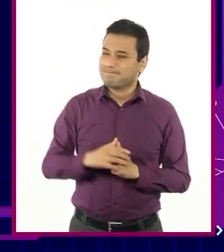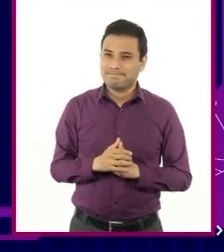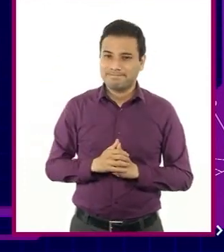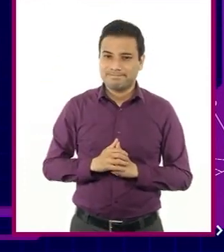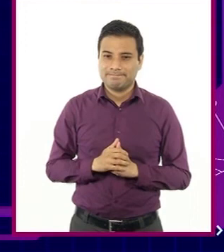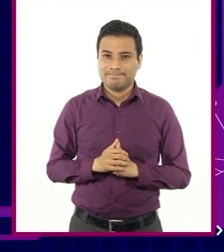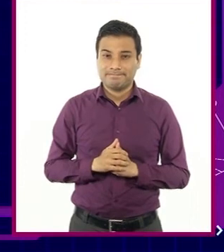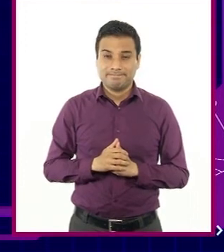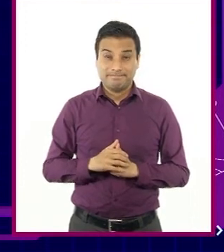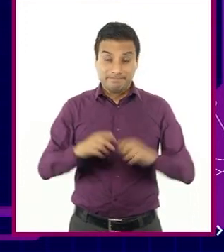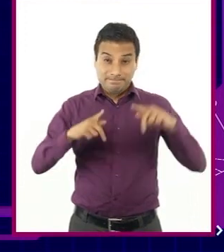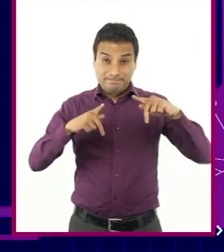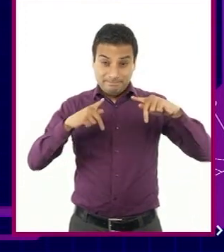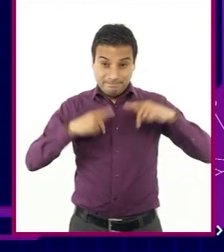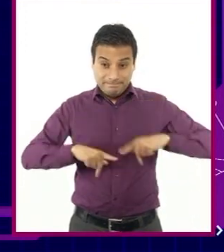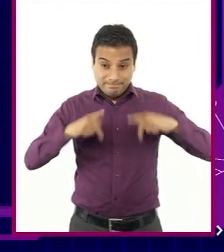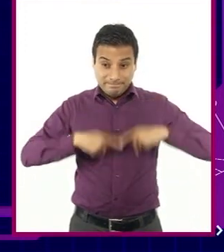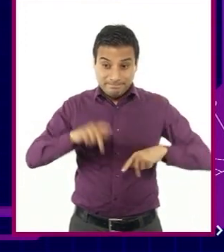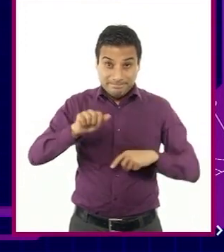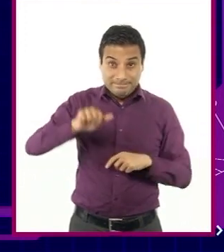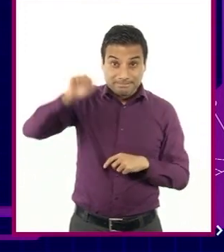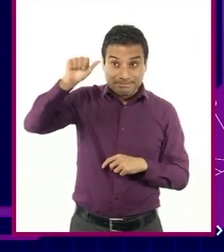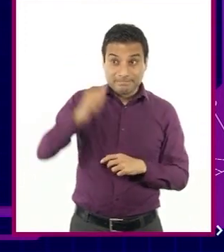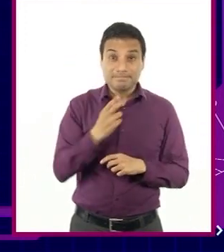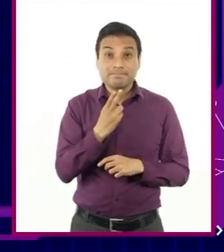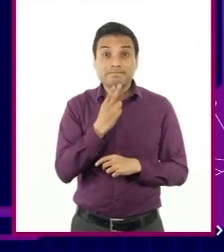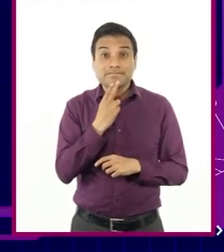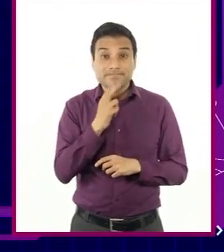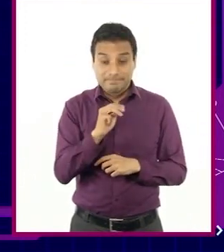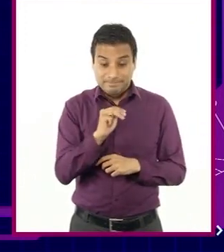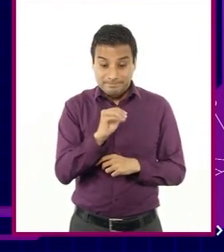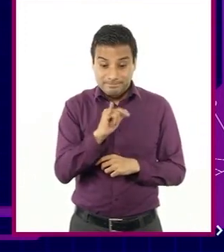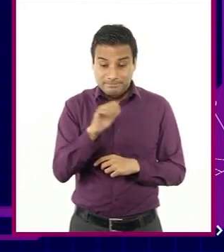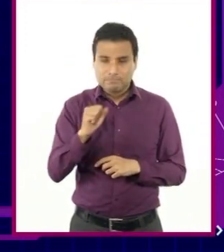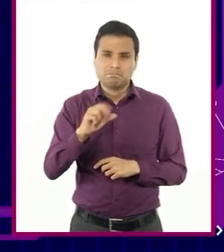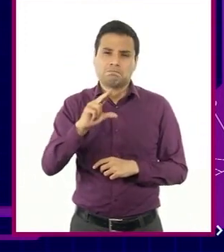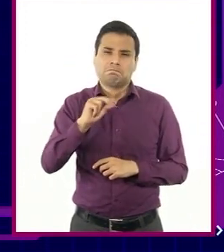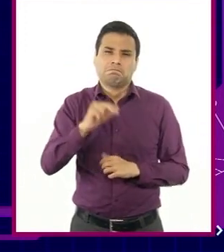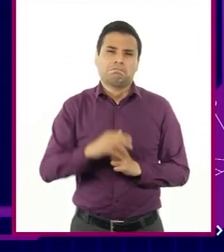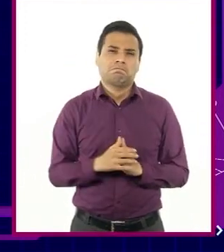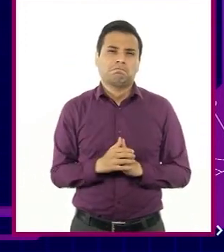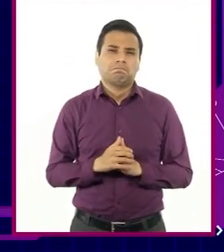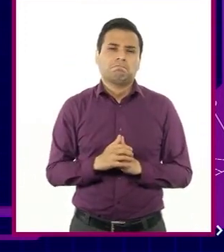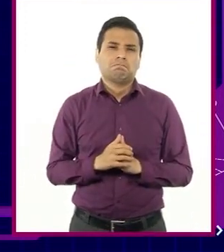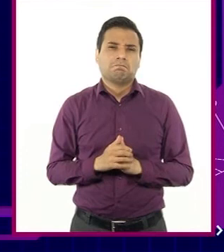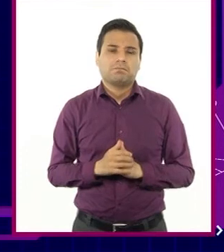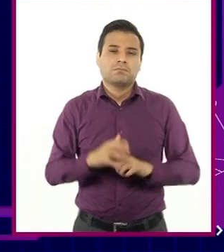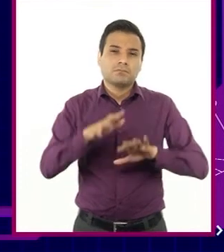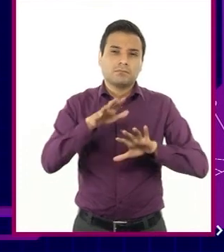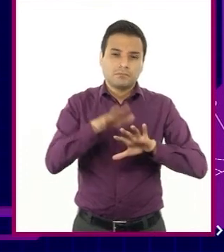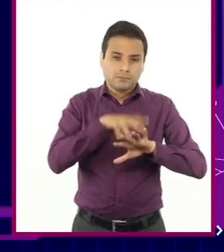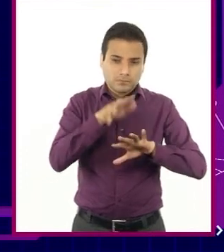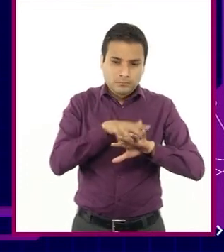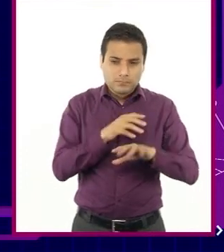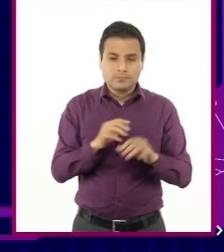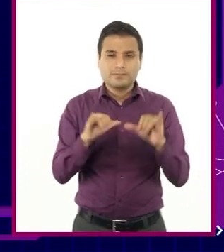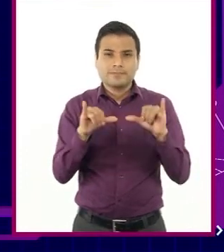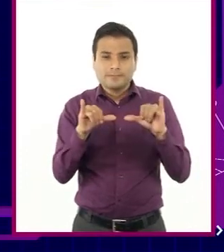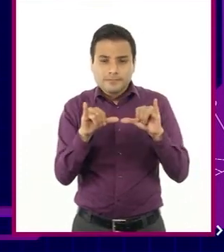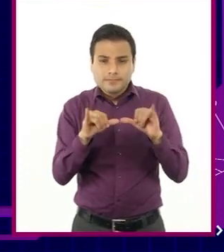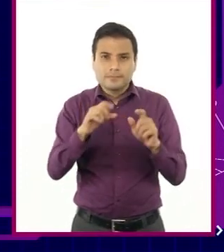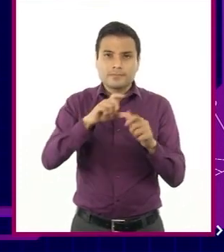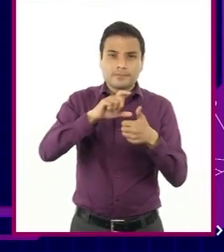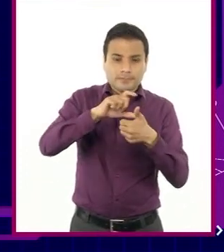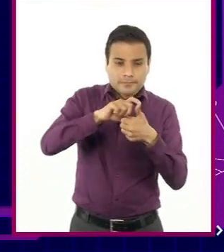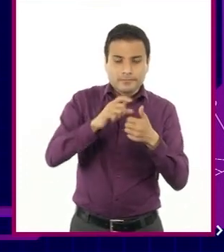la estatura de las personas en millas y kilómetros. Sin embargo, los valores en pies, yardas, pulgadas y